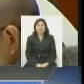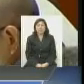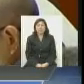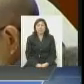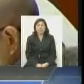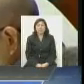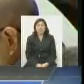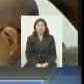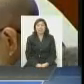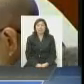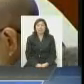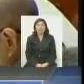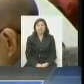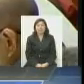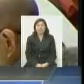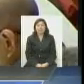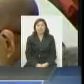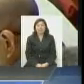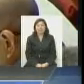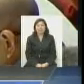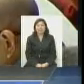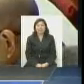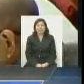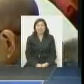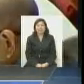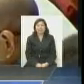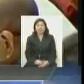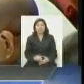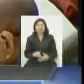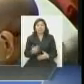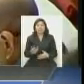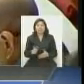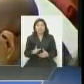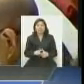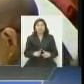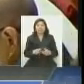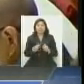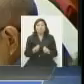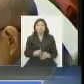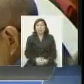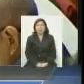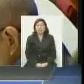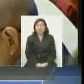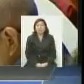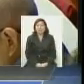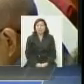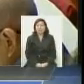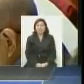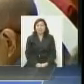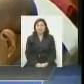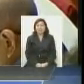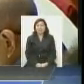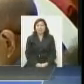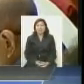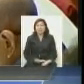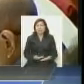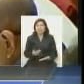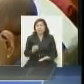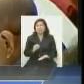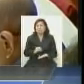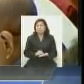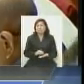digo que esto es una ejecución fuera de lugar, porque se ha desplazado más